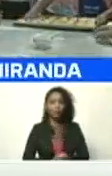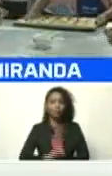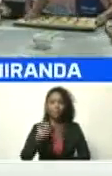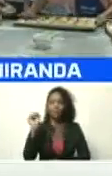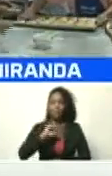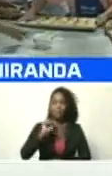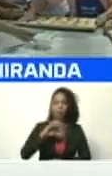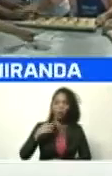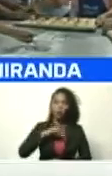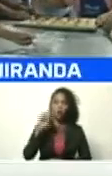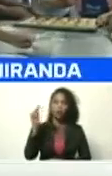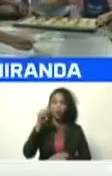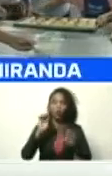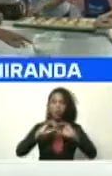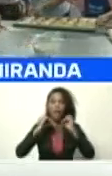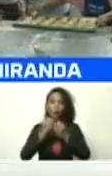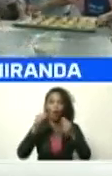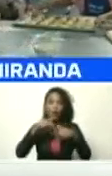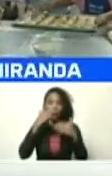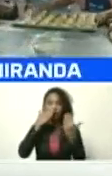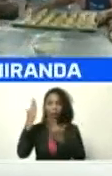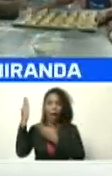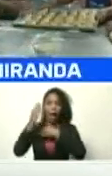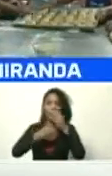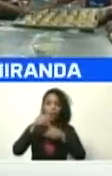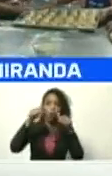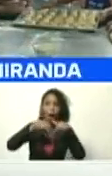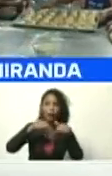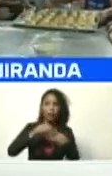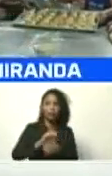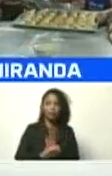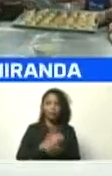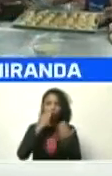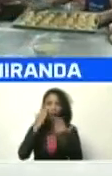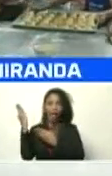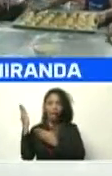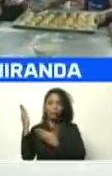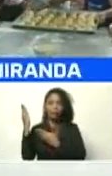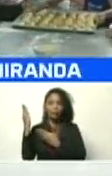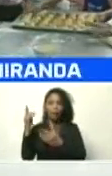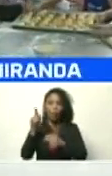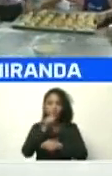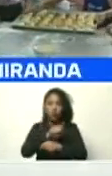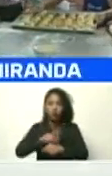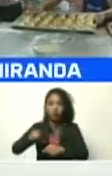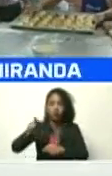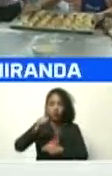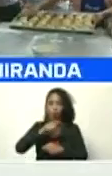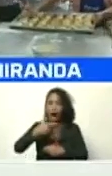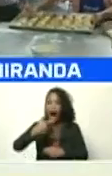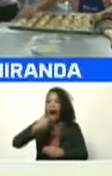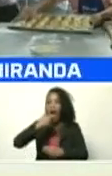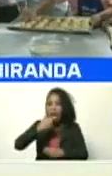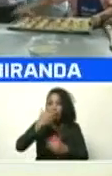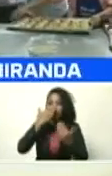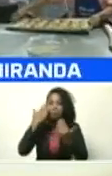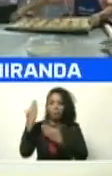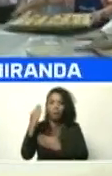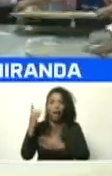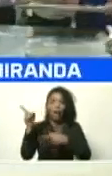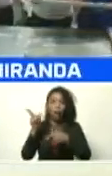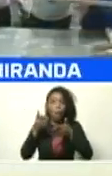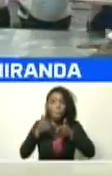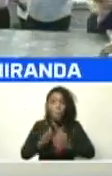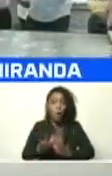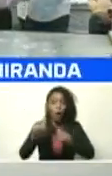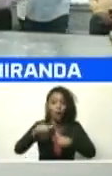aquí estamos en el segundo aula de clase. Mire lo que están haciendo aquí. Golfeado y roles de canela, presidente. Que nació en Petare. El golfeado